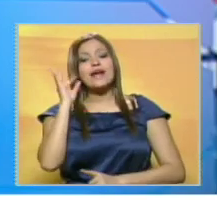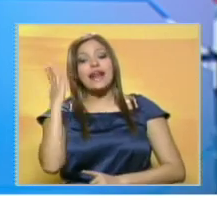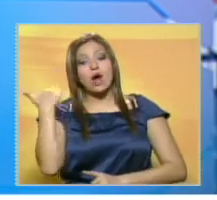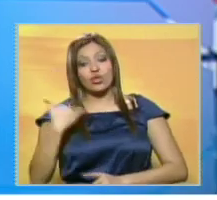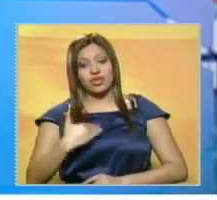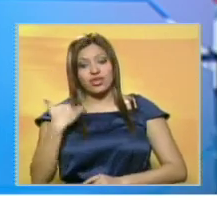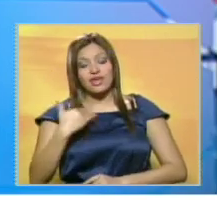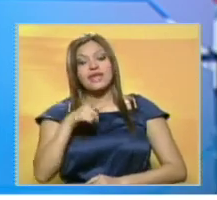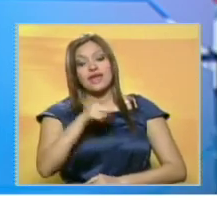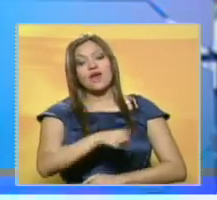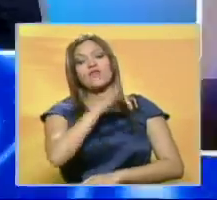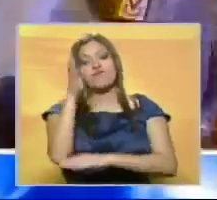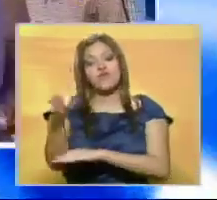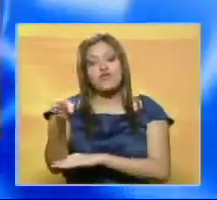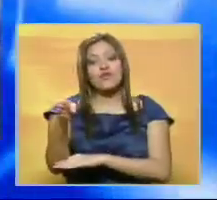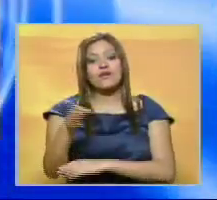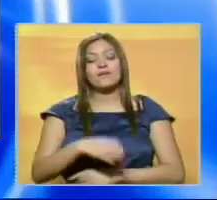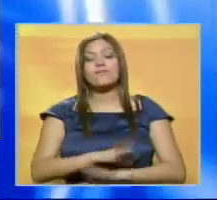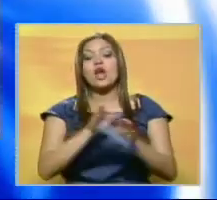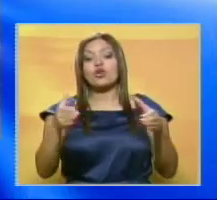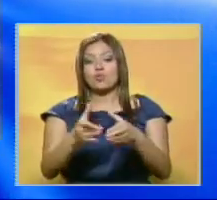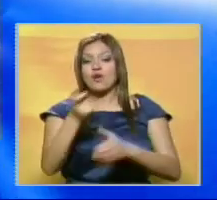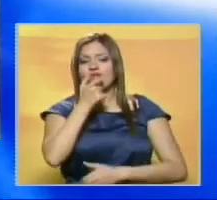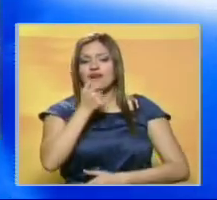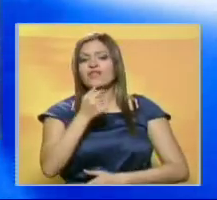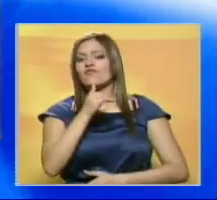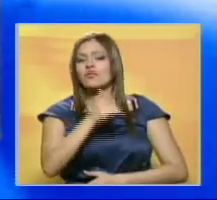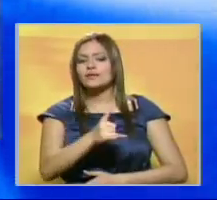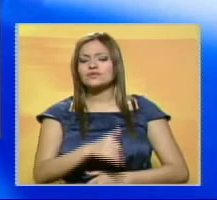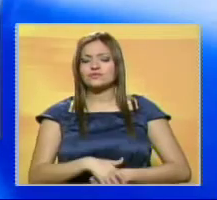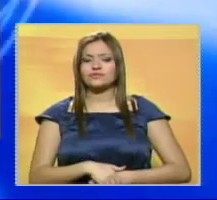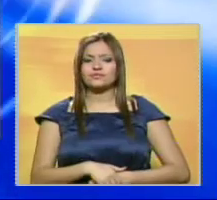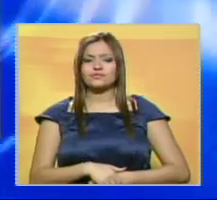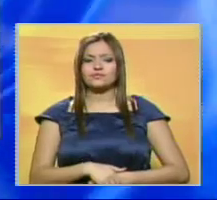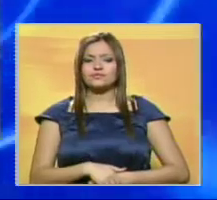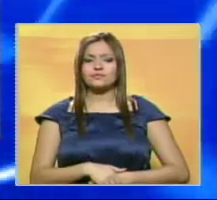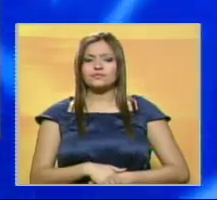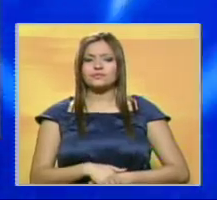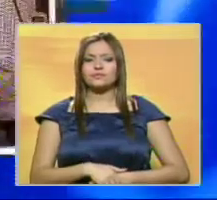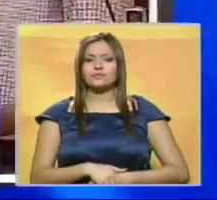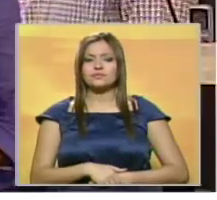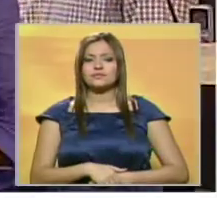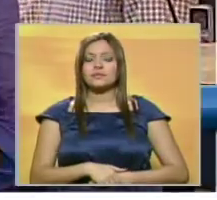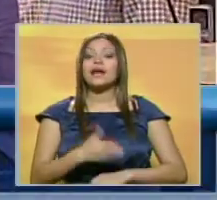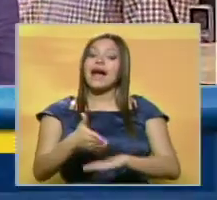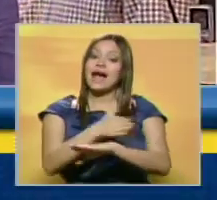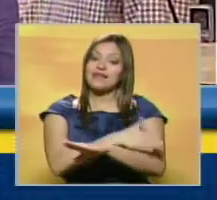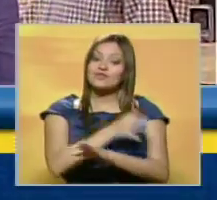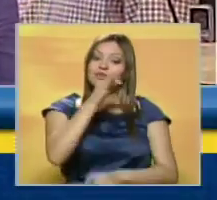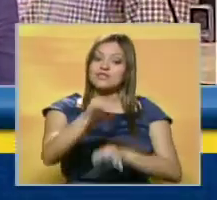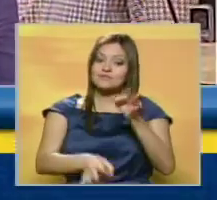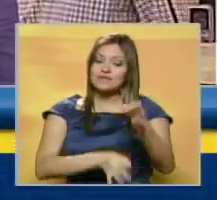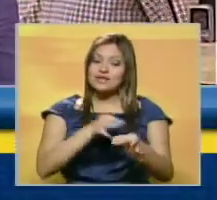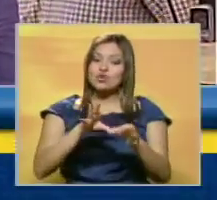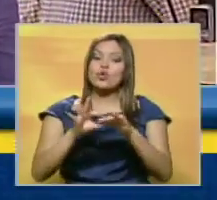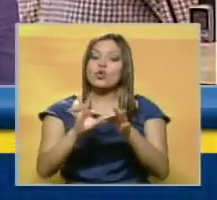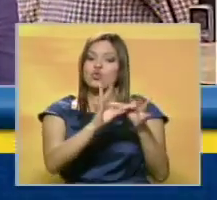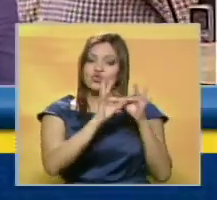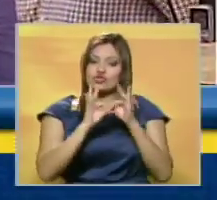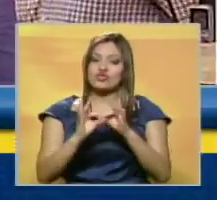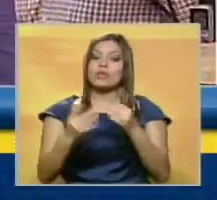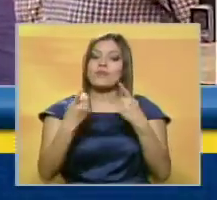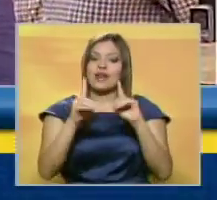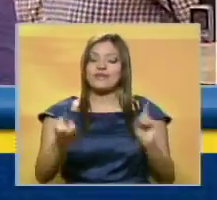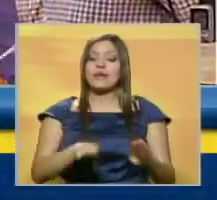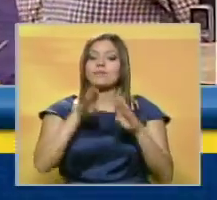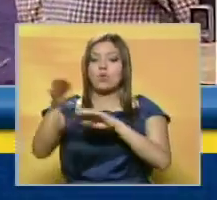Andrade, quien se encuentra en la sede de COPEI. Adelante, Claudia. Deteriorar el liderazgo. En el pase anterior, la Mesa de la Unidad Democrática va a respaldar